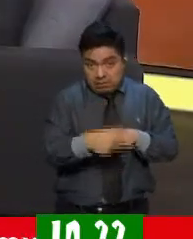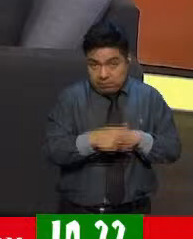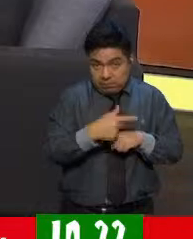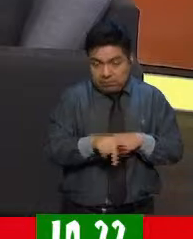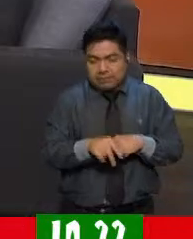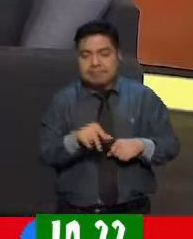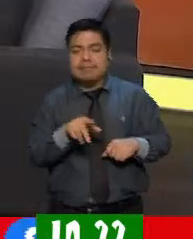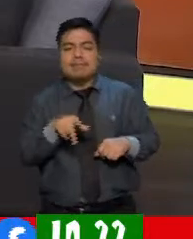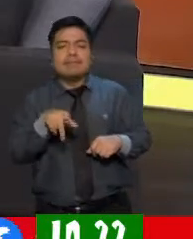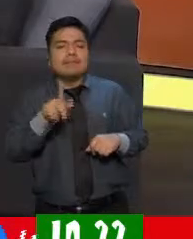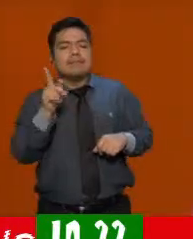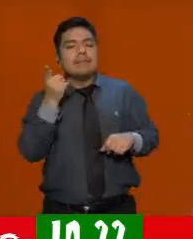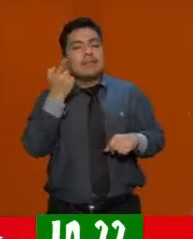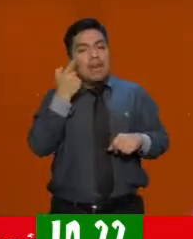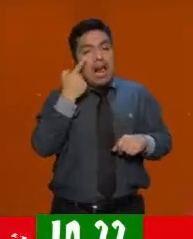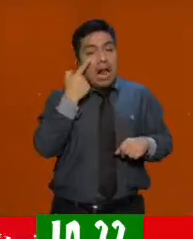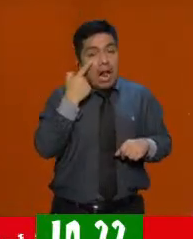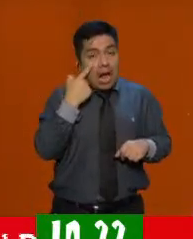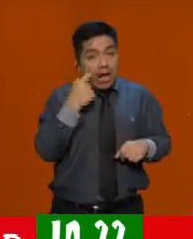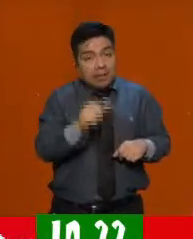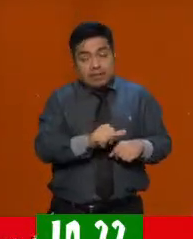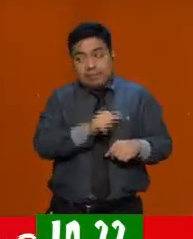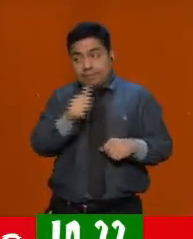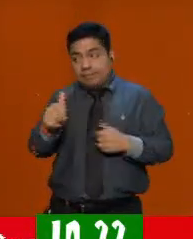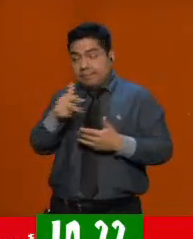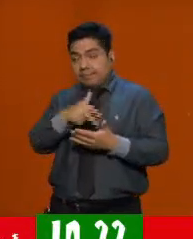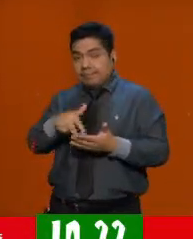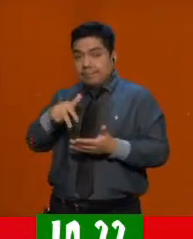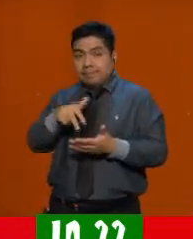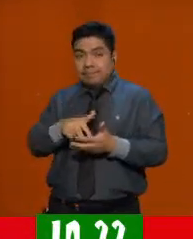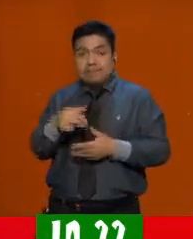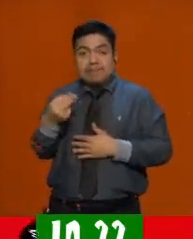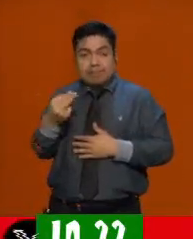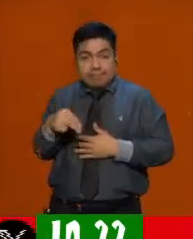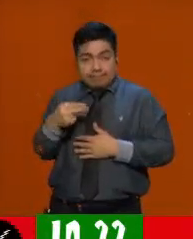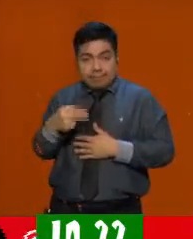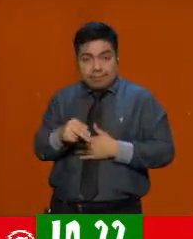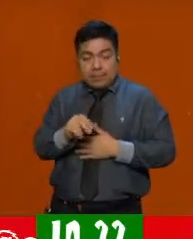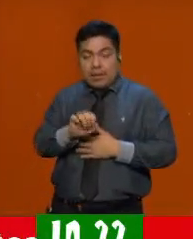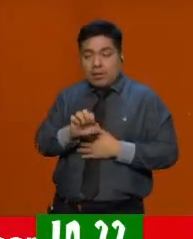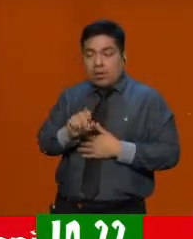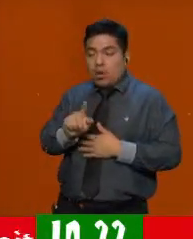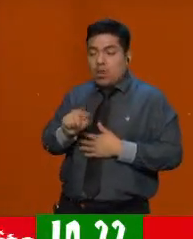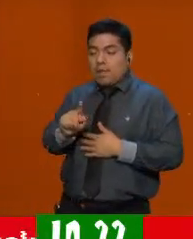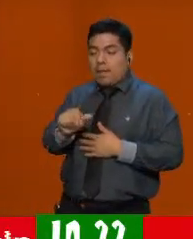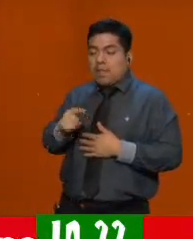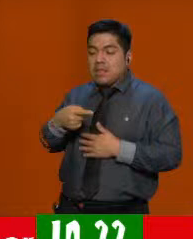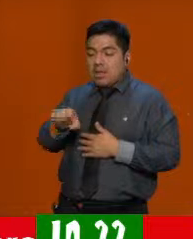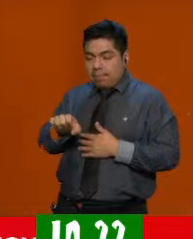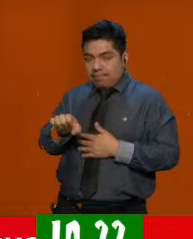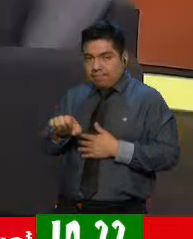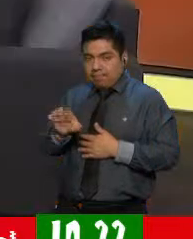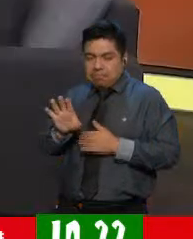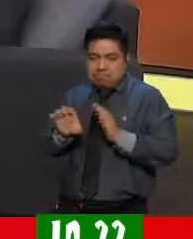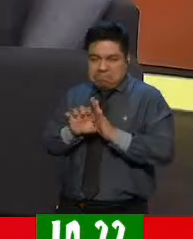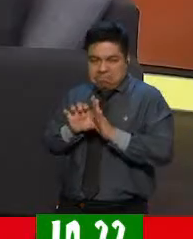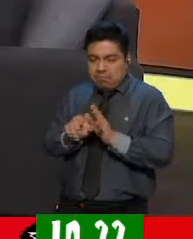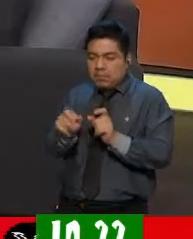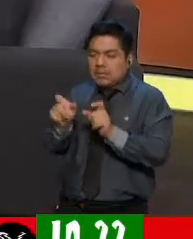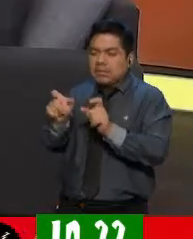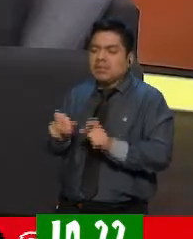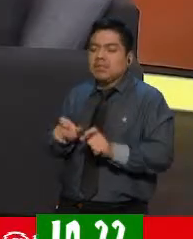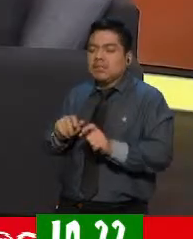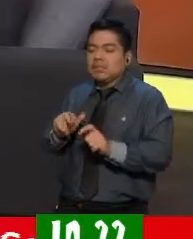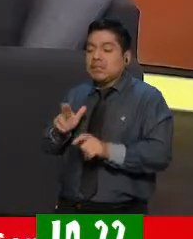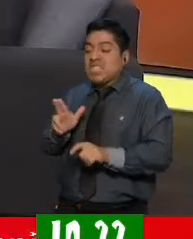en cuenta es que también hay otro tipo de discurso que nosotros le llamamos discurso estereotipante, que por muy hiriente que sea, no se